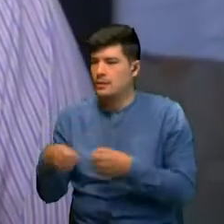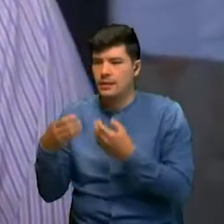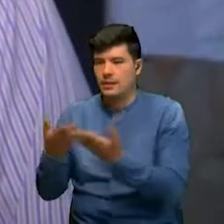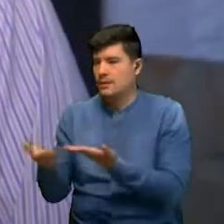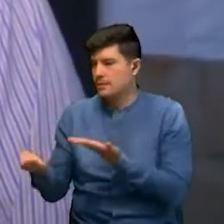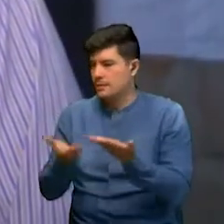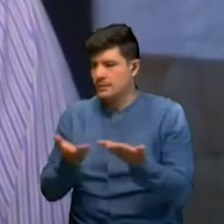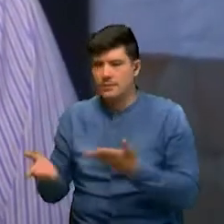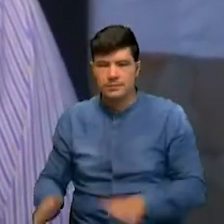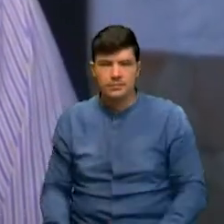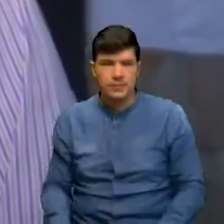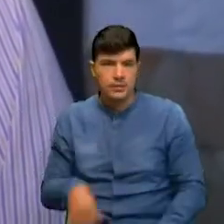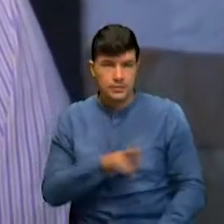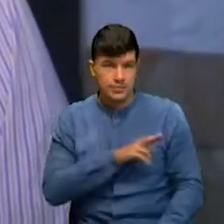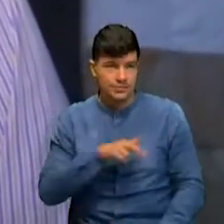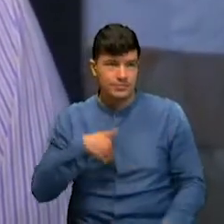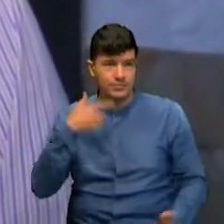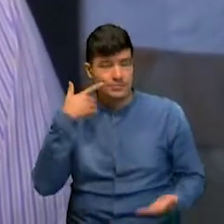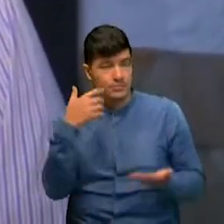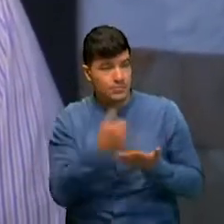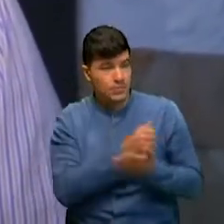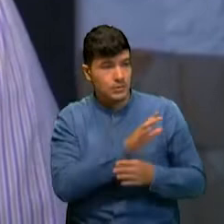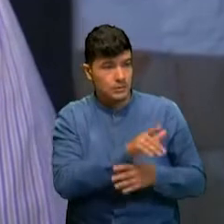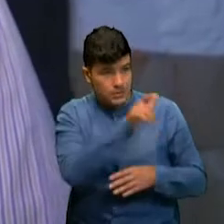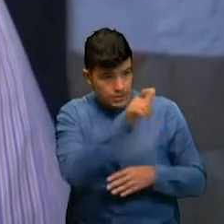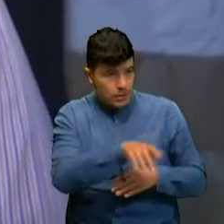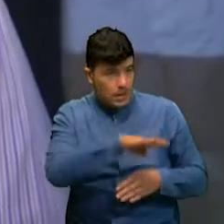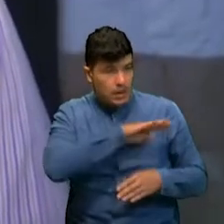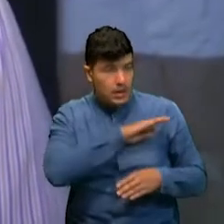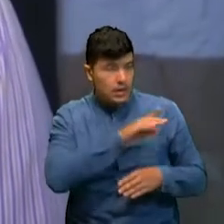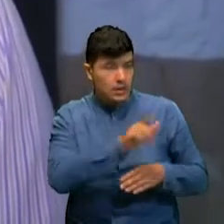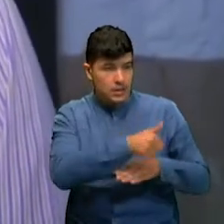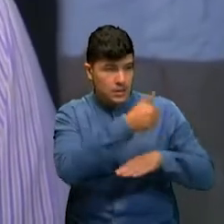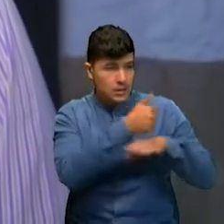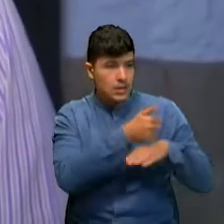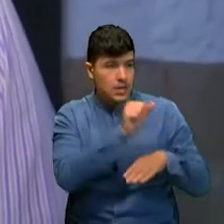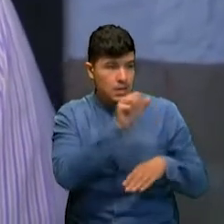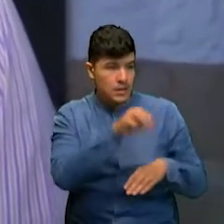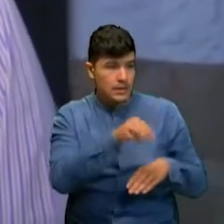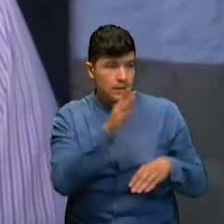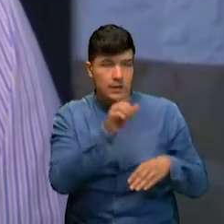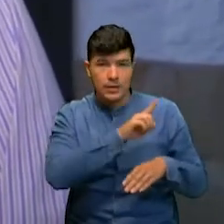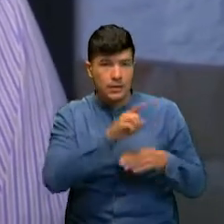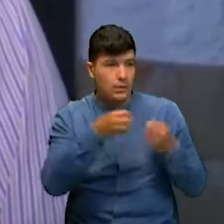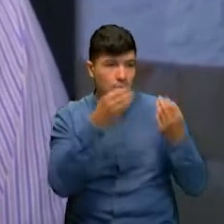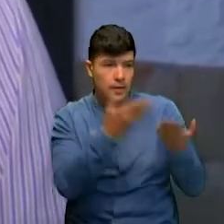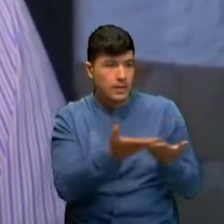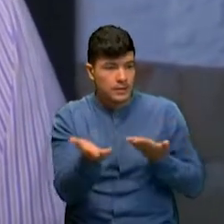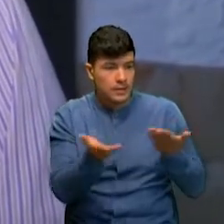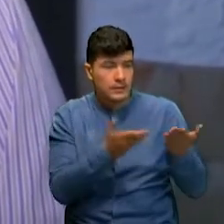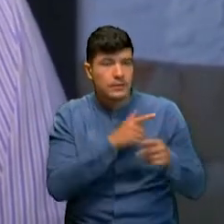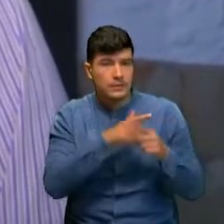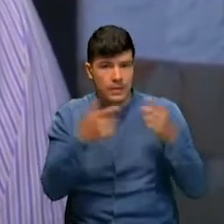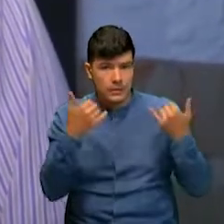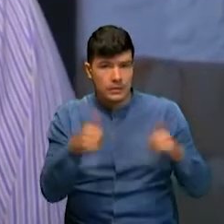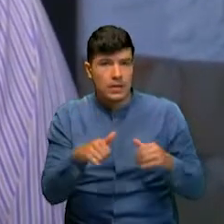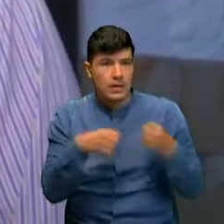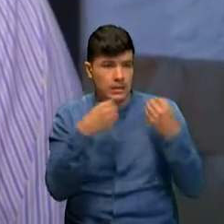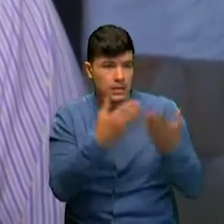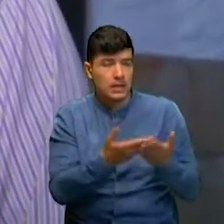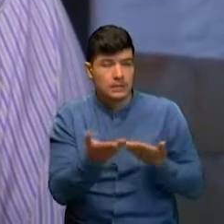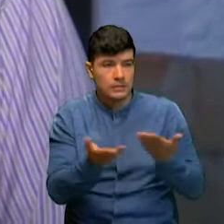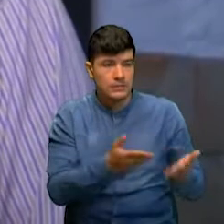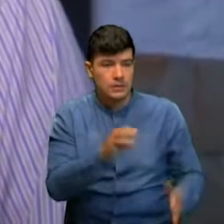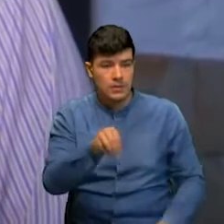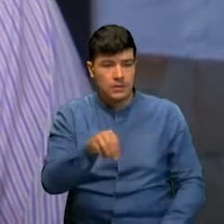enterado es que el señor alcalde y la gerente no han querido el servicio sin embargo la superintencia ya falló a favor de mar mal y nos toca